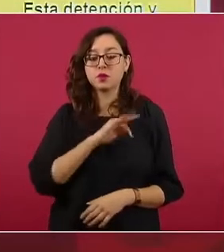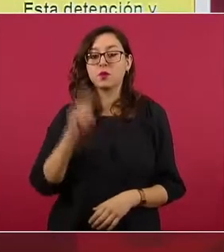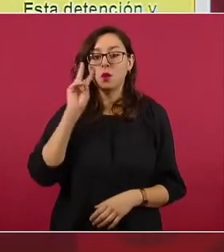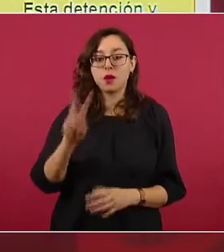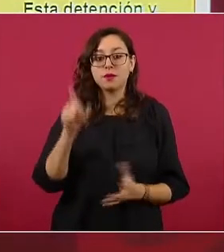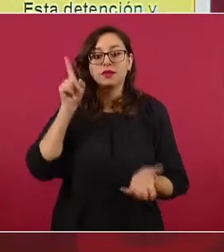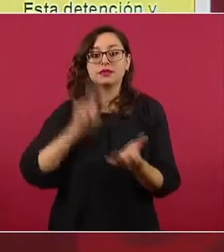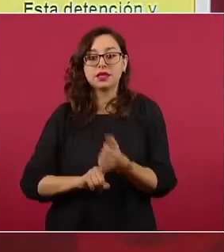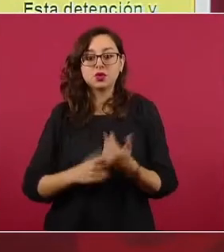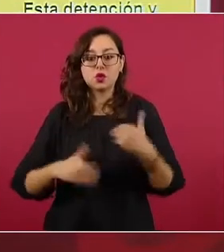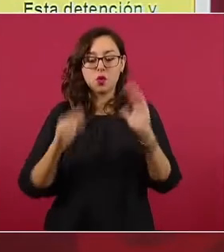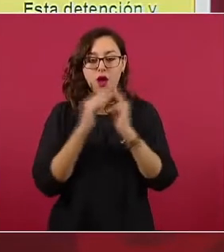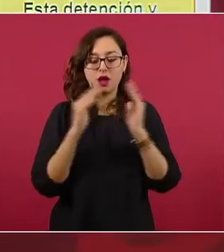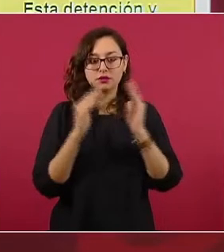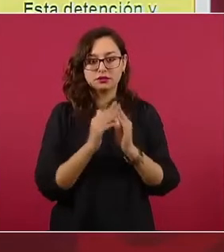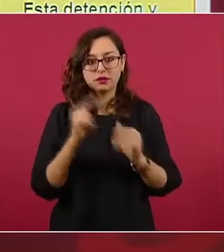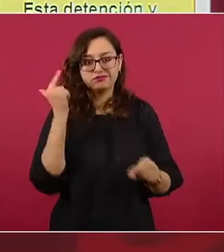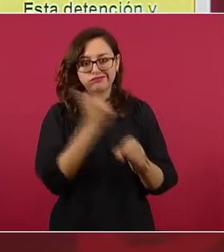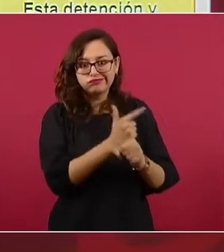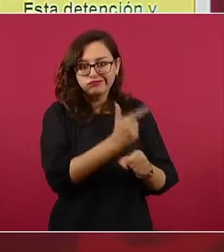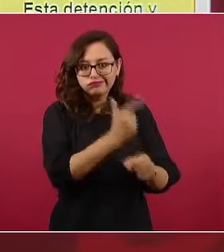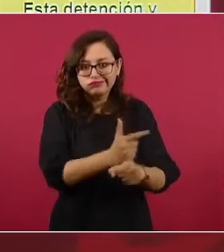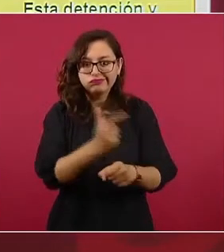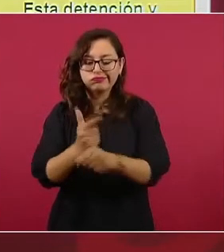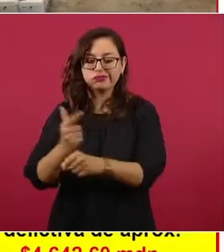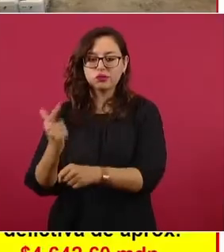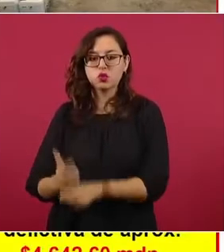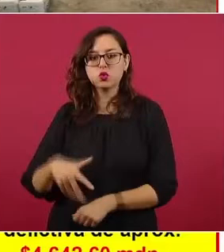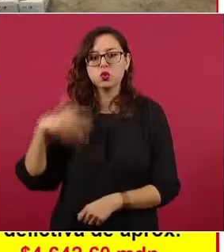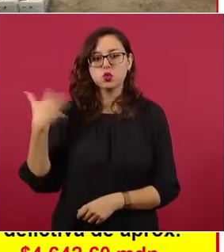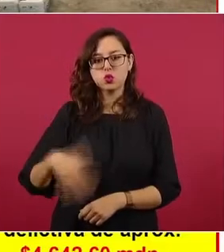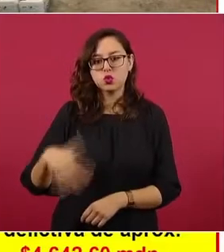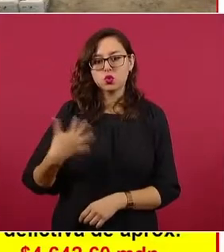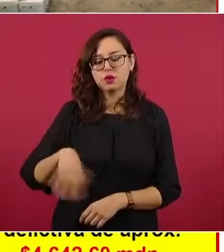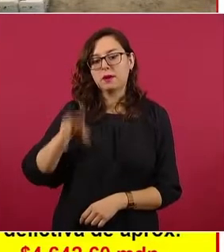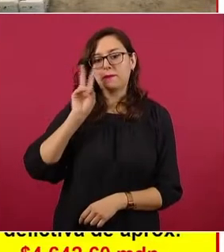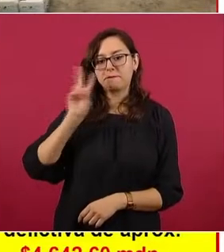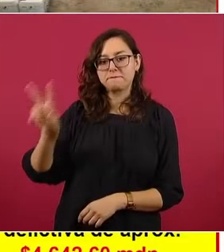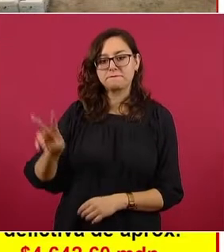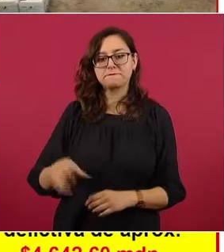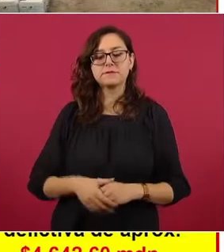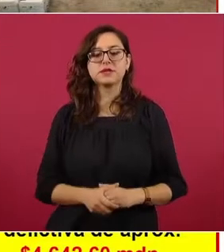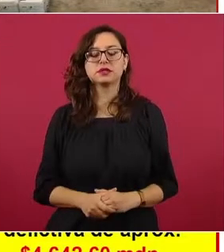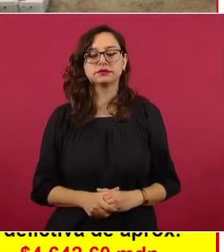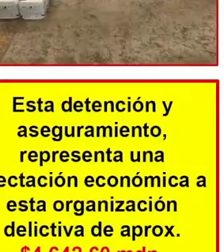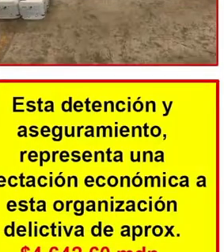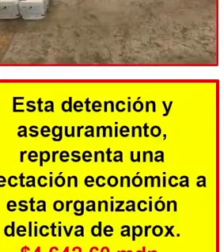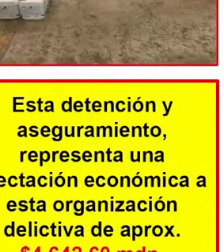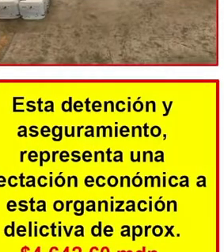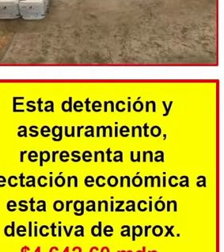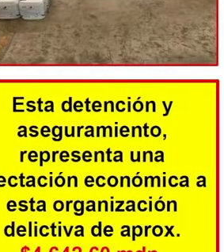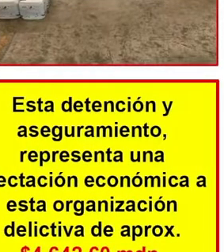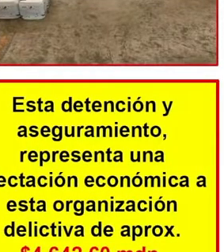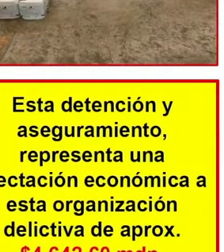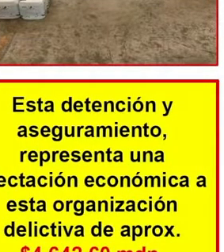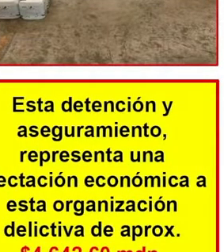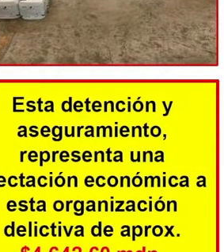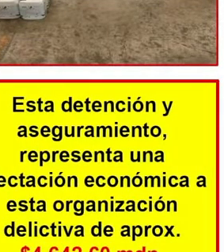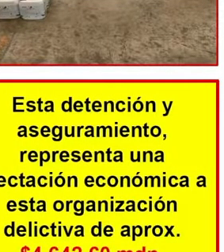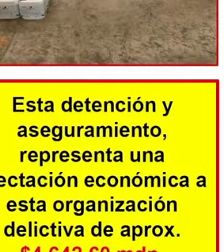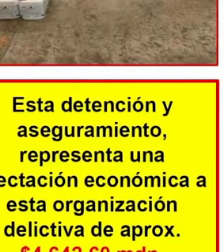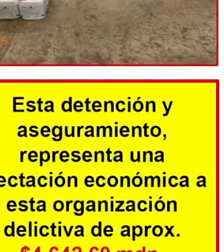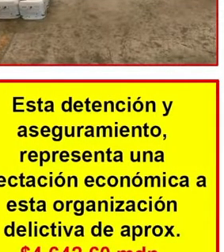imágenes de este aseguramiento histórico, que fue producto del trabajo del Ejército